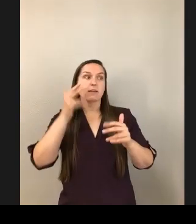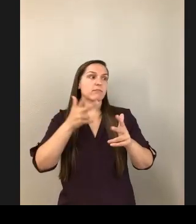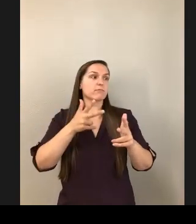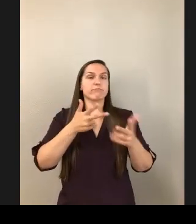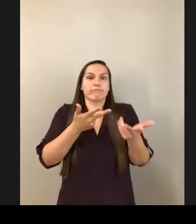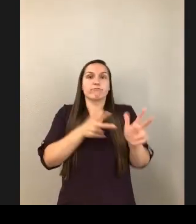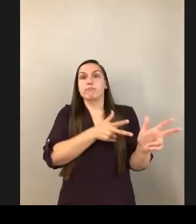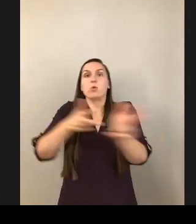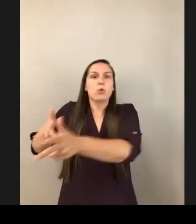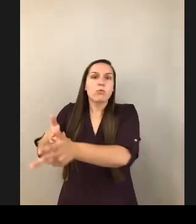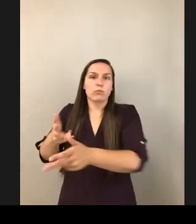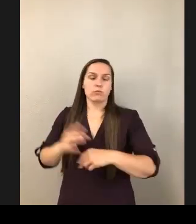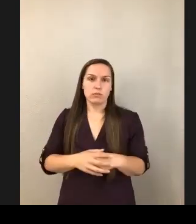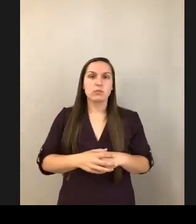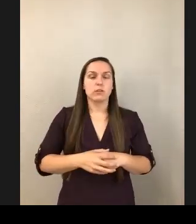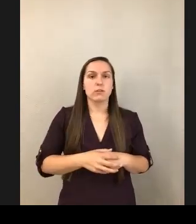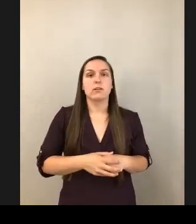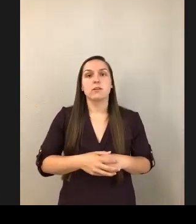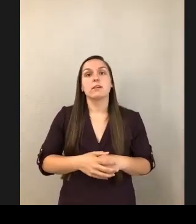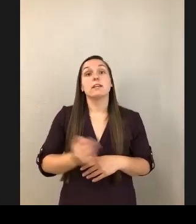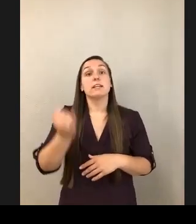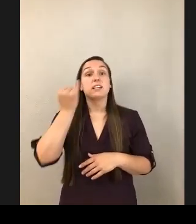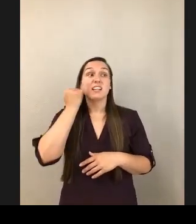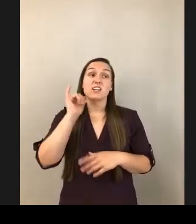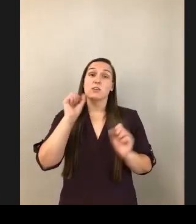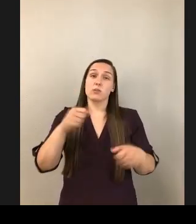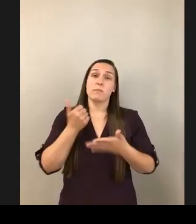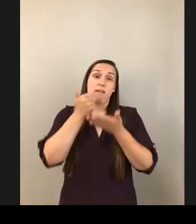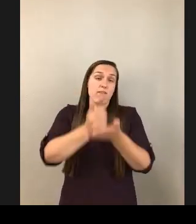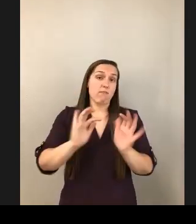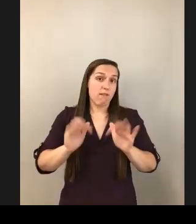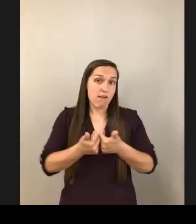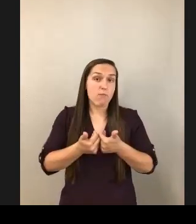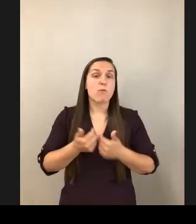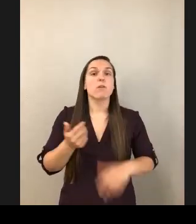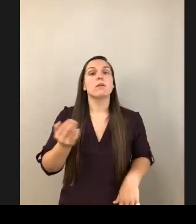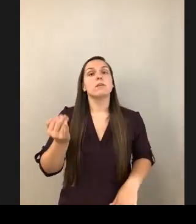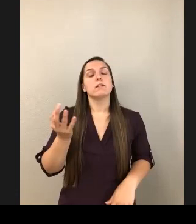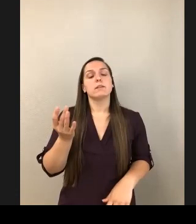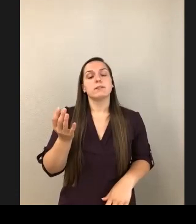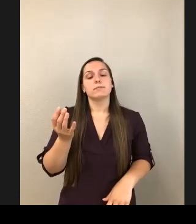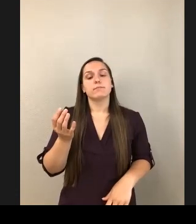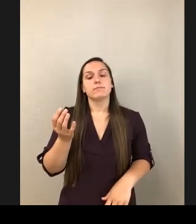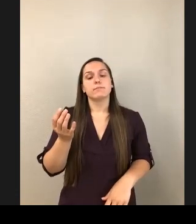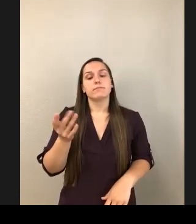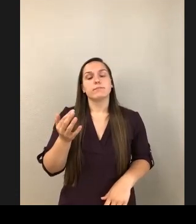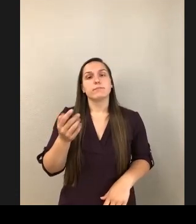puede esperar la gente cuando si lo paran por tráfico.